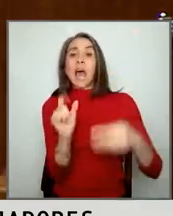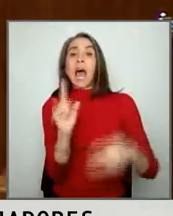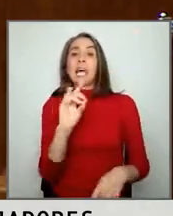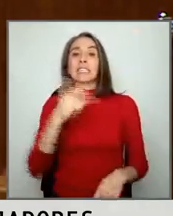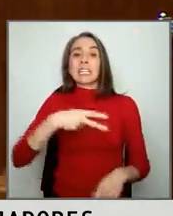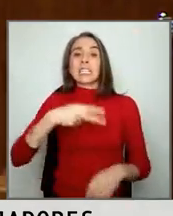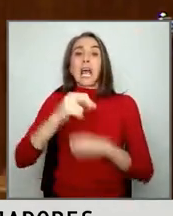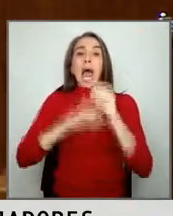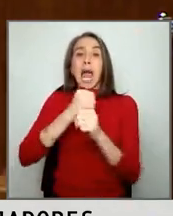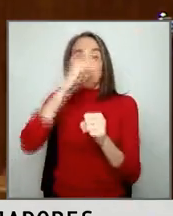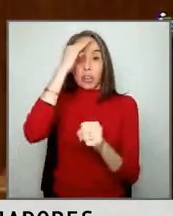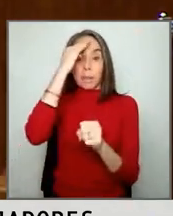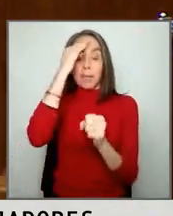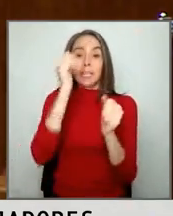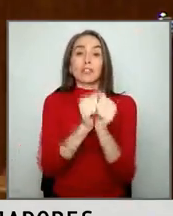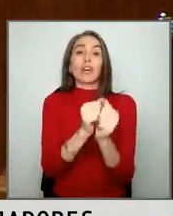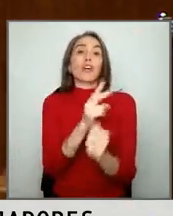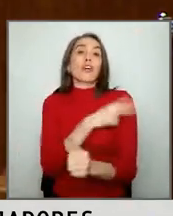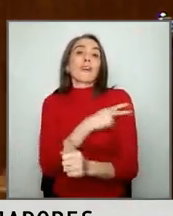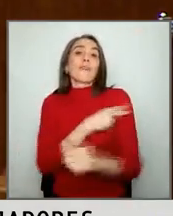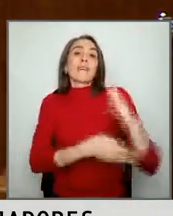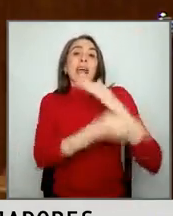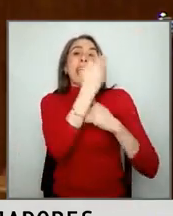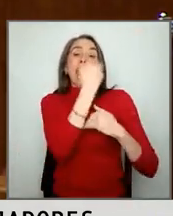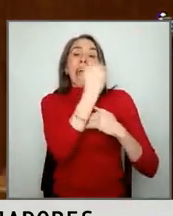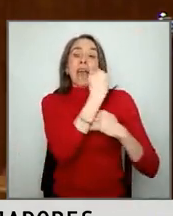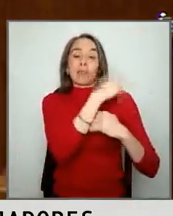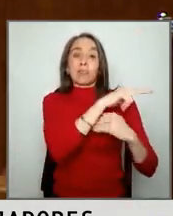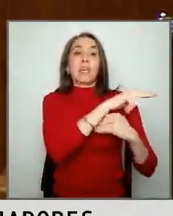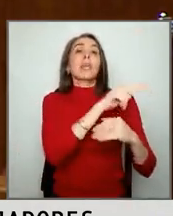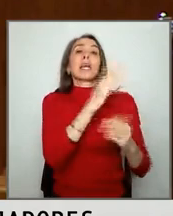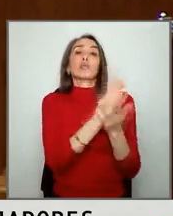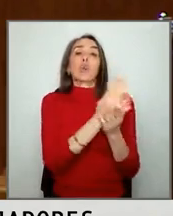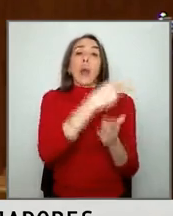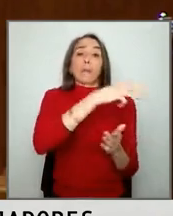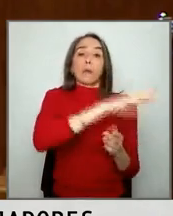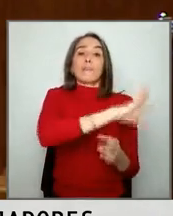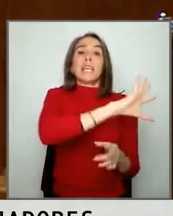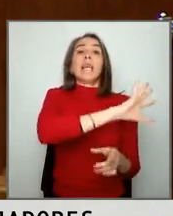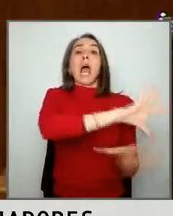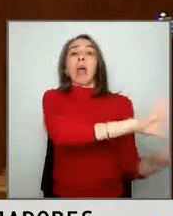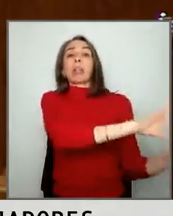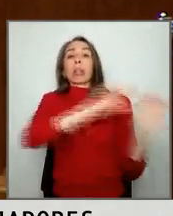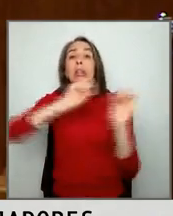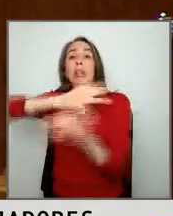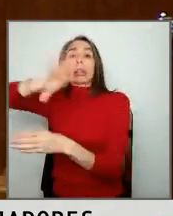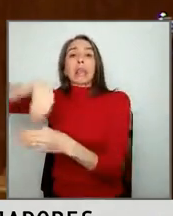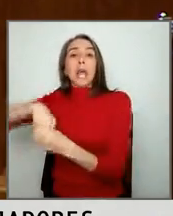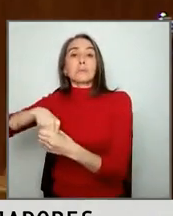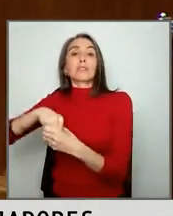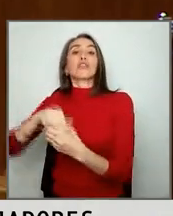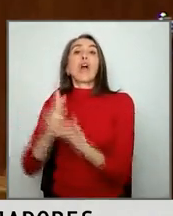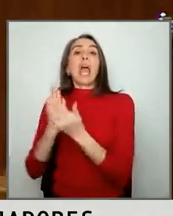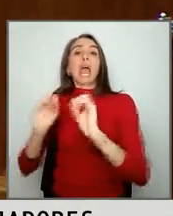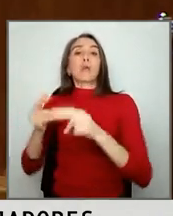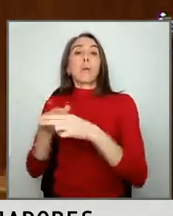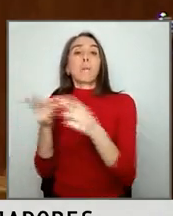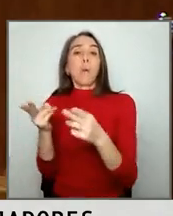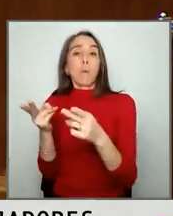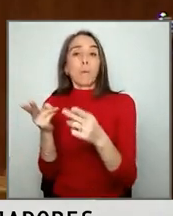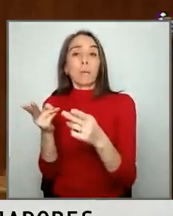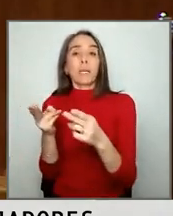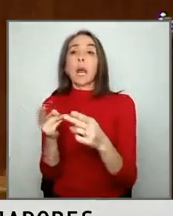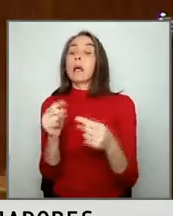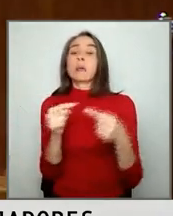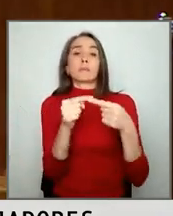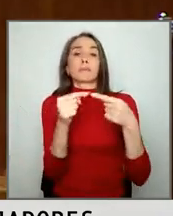sus empleadores anteriores al traspasos a los servicios locales de Educación Pública señaló que estos beneficios eran incompatibles con la asignación